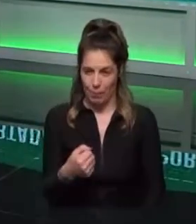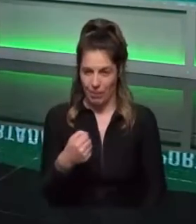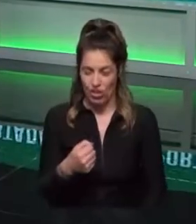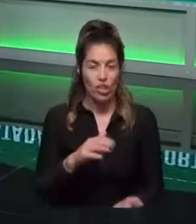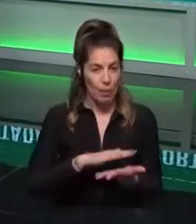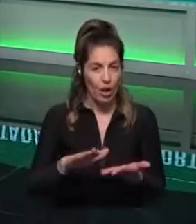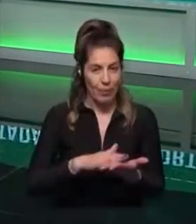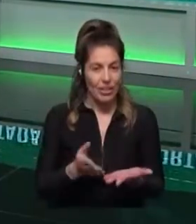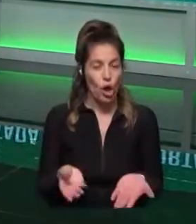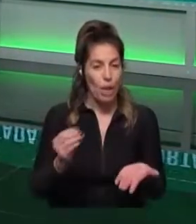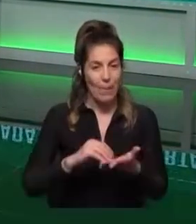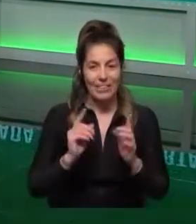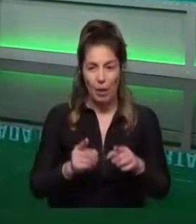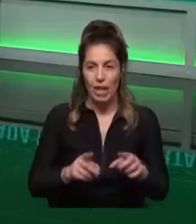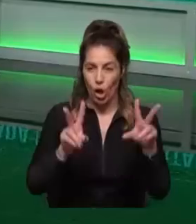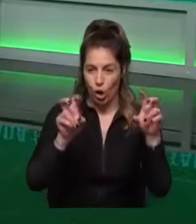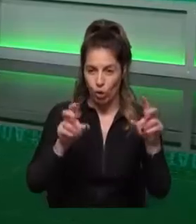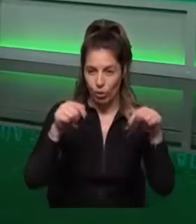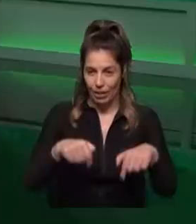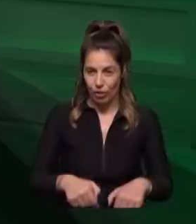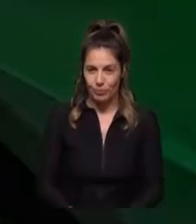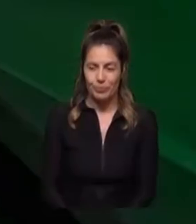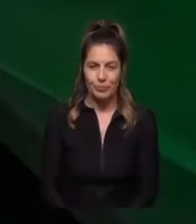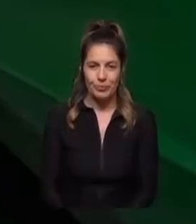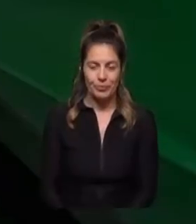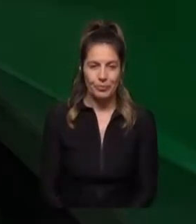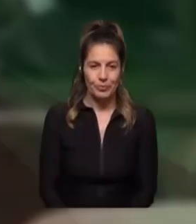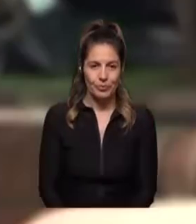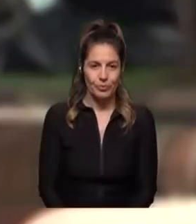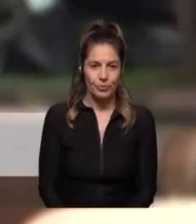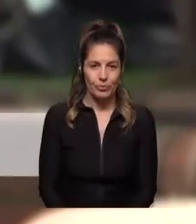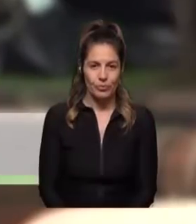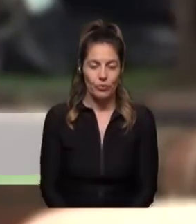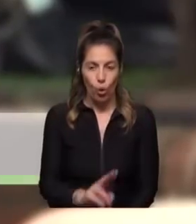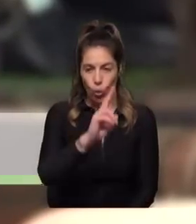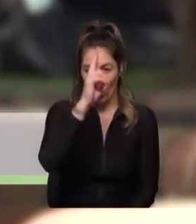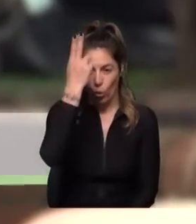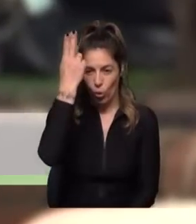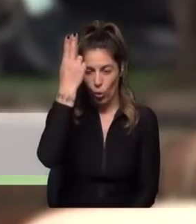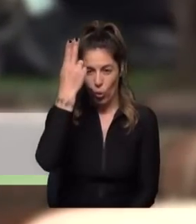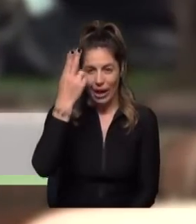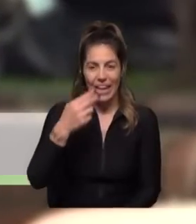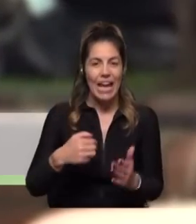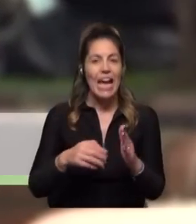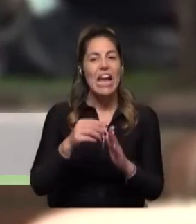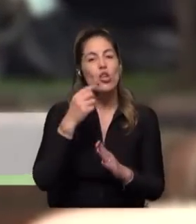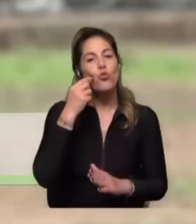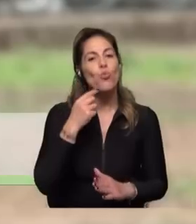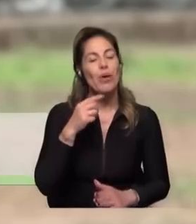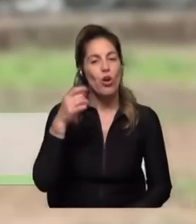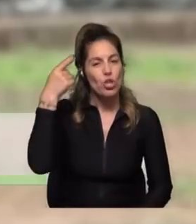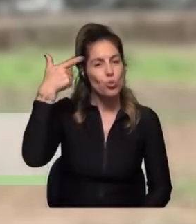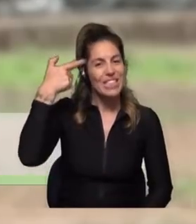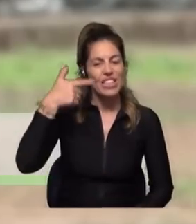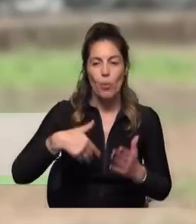tema pero hay mucho más hay más por eso ya vamos con los titulares de hoy Uruguay tiene el índice de suicidios más alto de América Latina